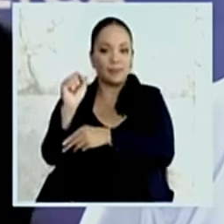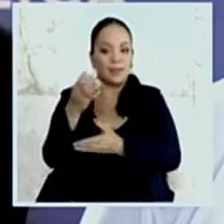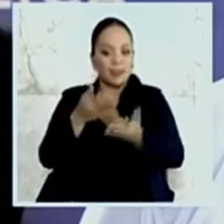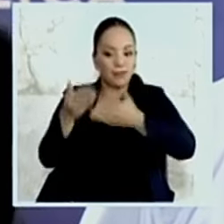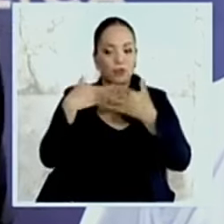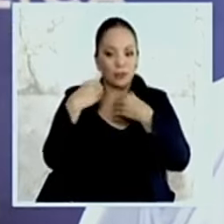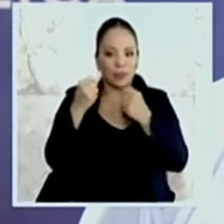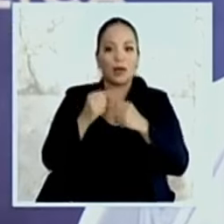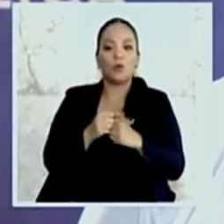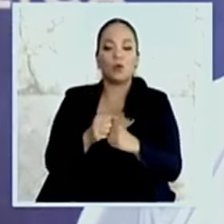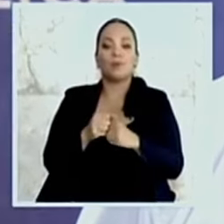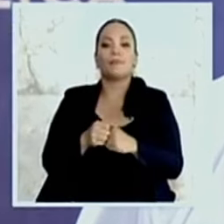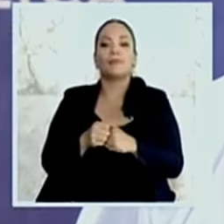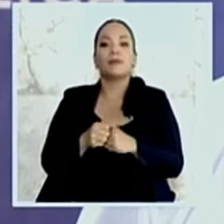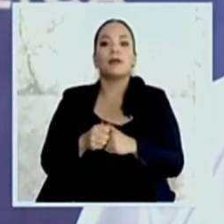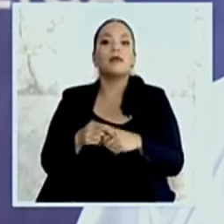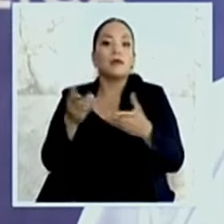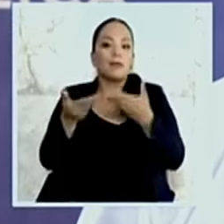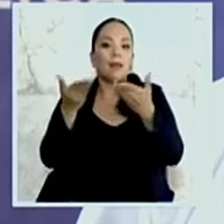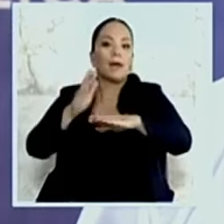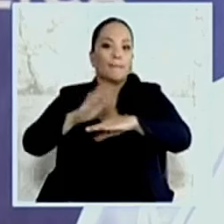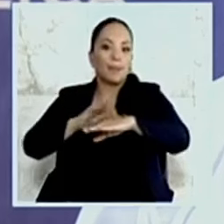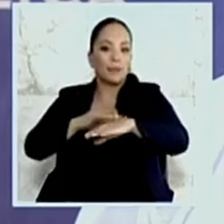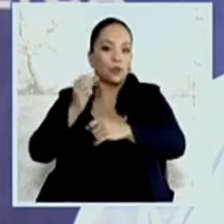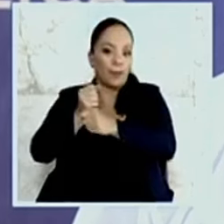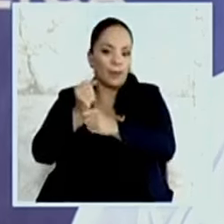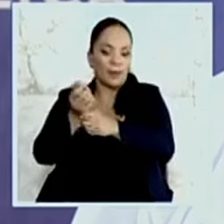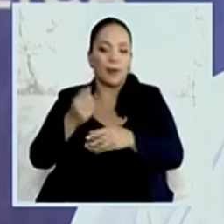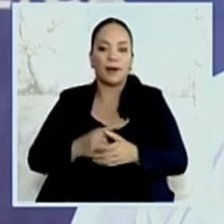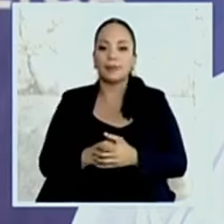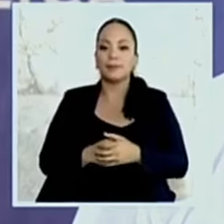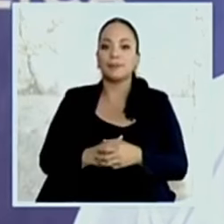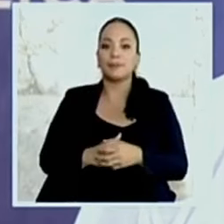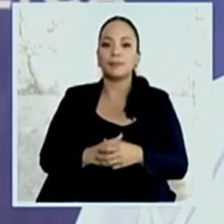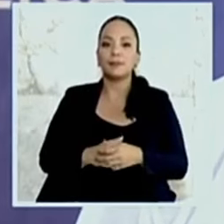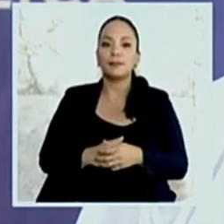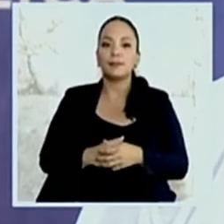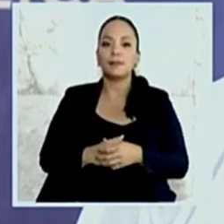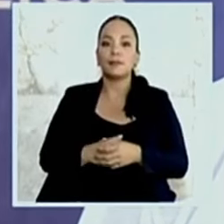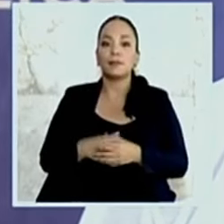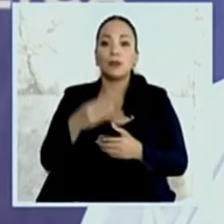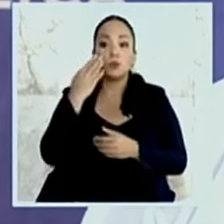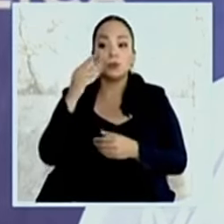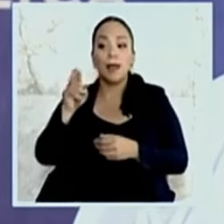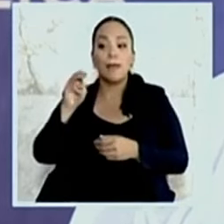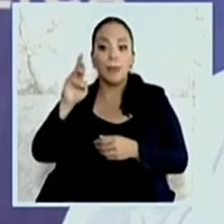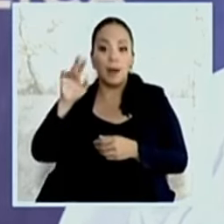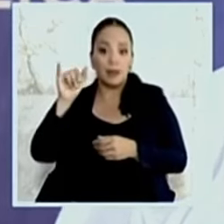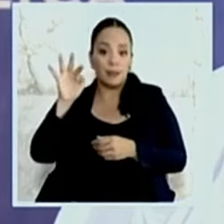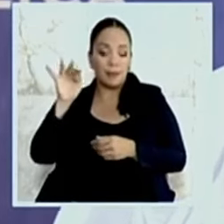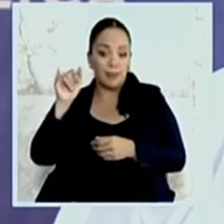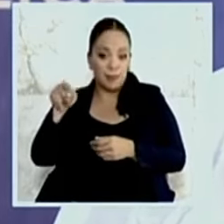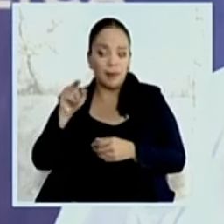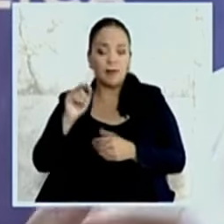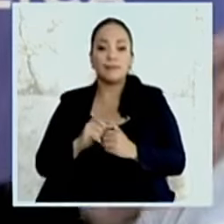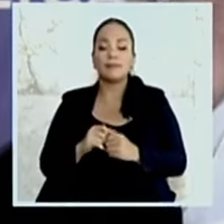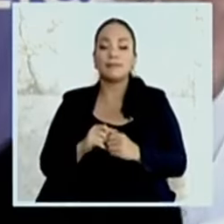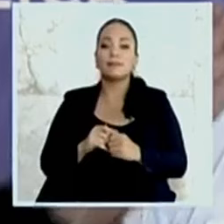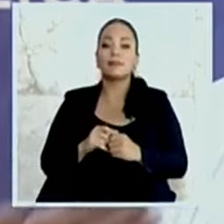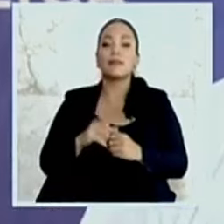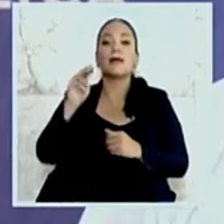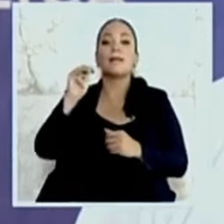propio para que ustedes se puedan asegurar y entonces, ante la caja, y entonces tengan servicios de salud y a la vez